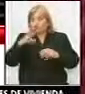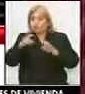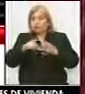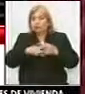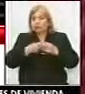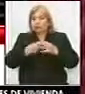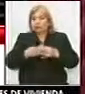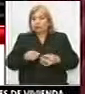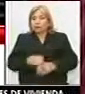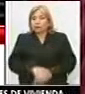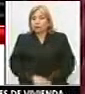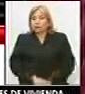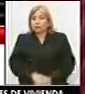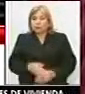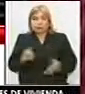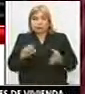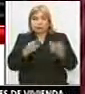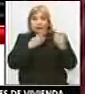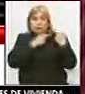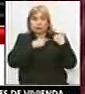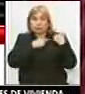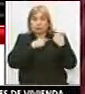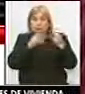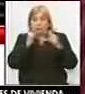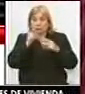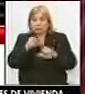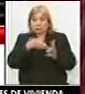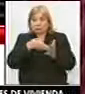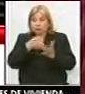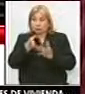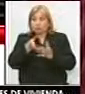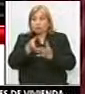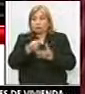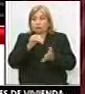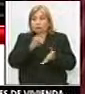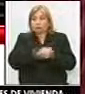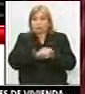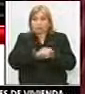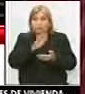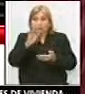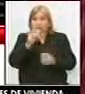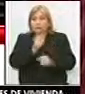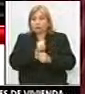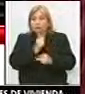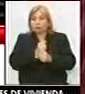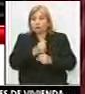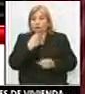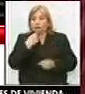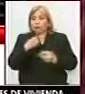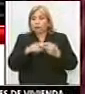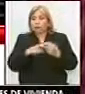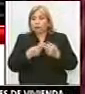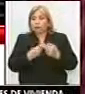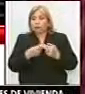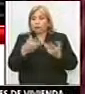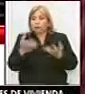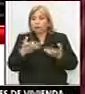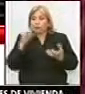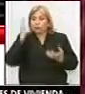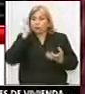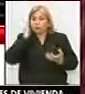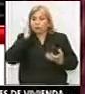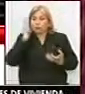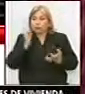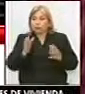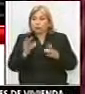empezado, no exime una responsabilidad directa de usted de lo que sucedió durante su gestión. Y empezaré. Quisiera saber en